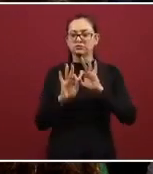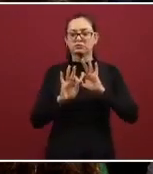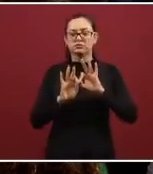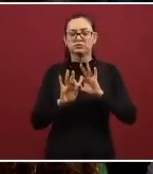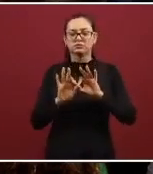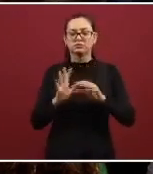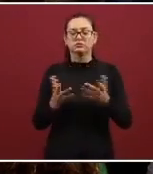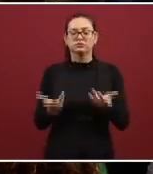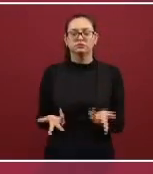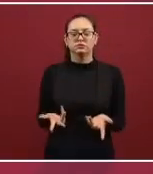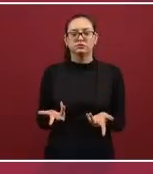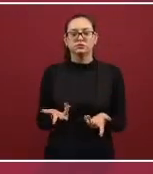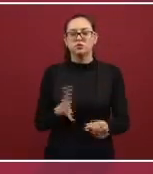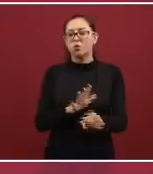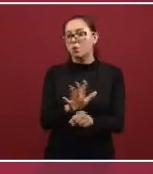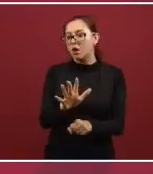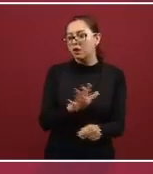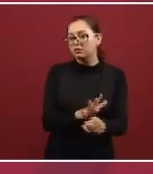lo más importante es que